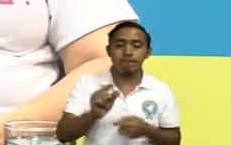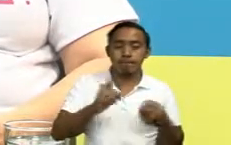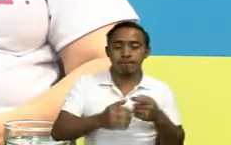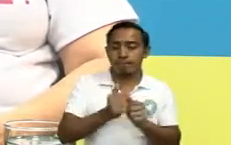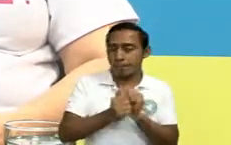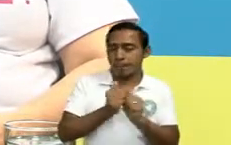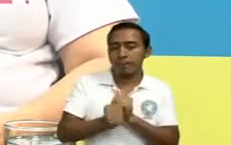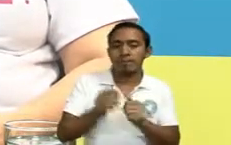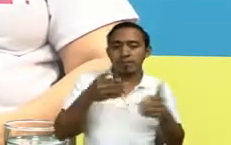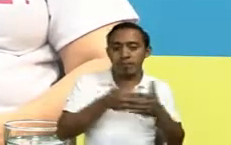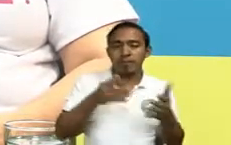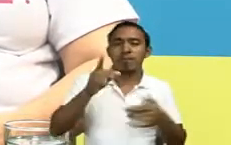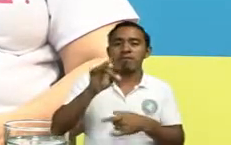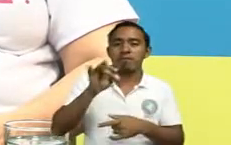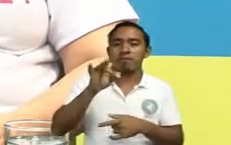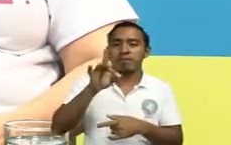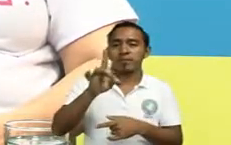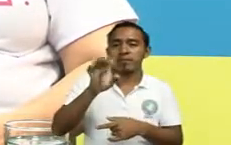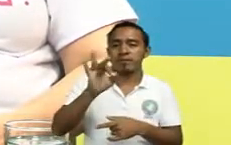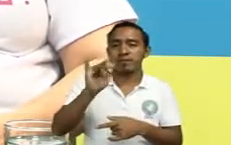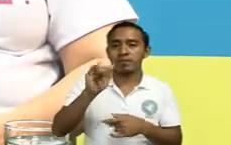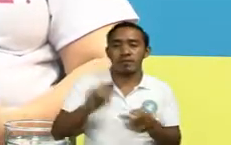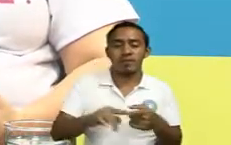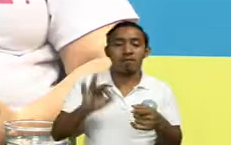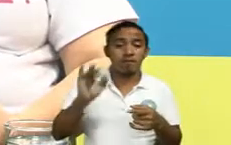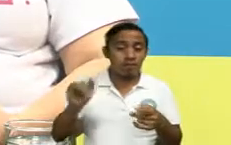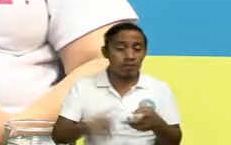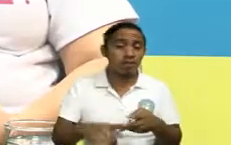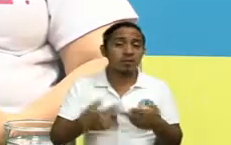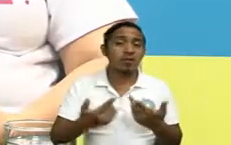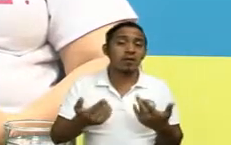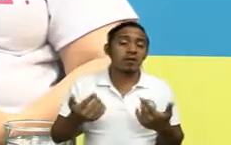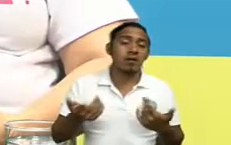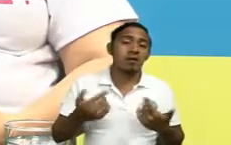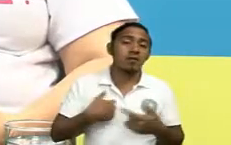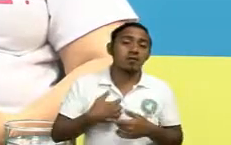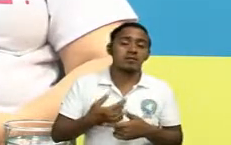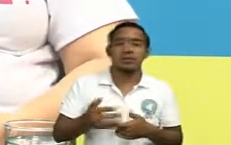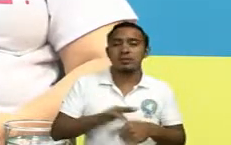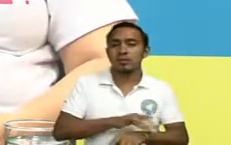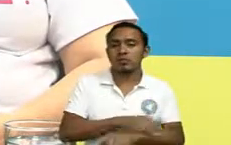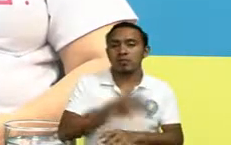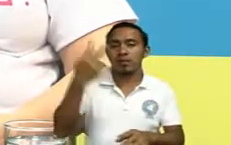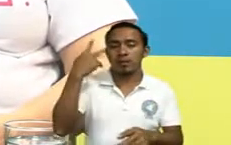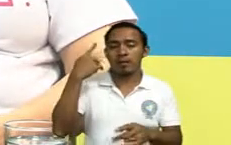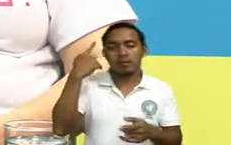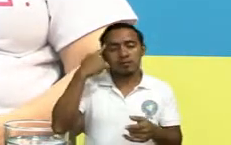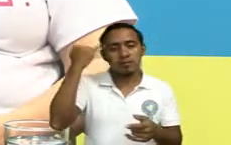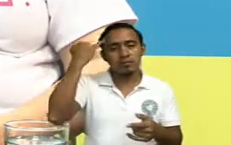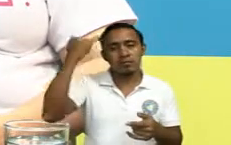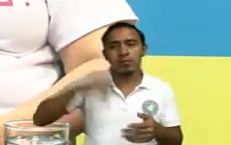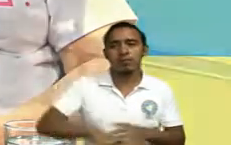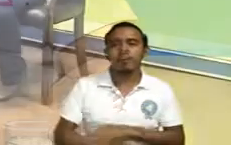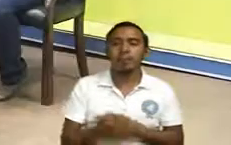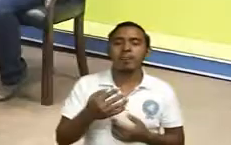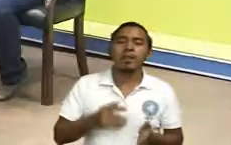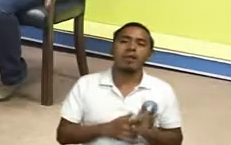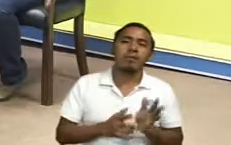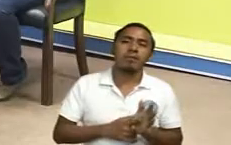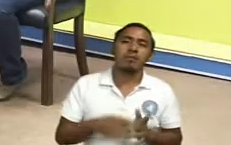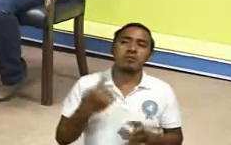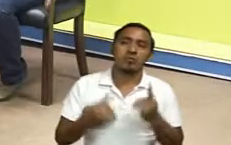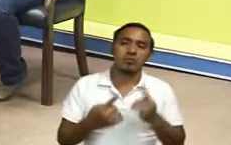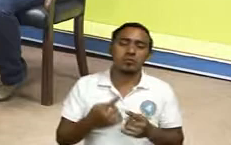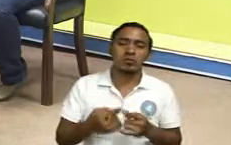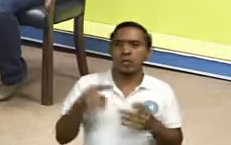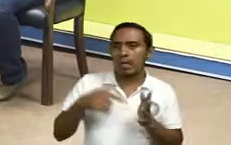física, intelectual o psicosocial, queda en el grupo como una persona con discapacidad. ¿Qué discapacidad, por ejemplo, están dejando